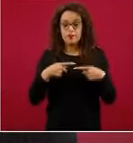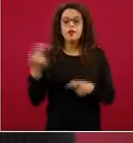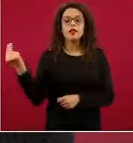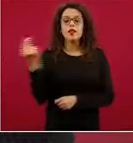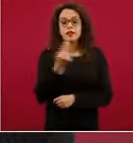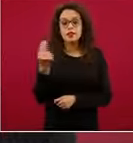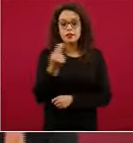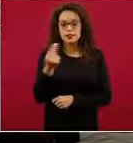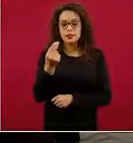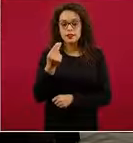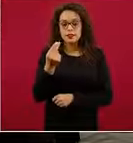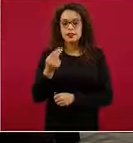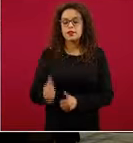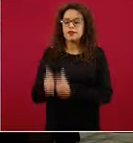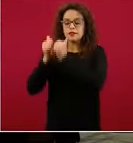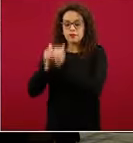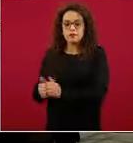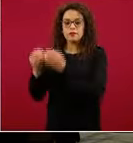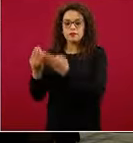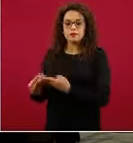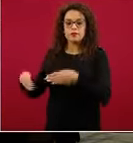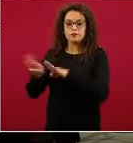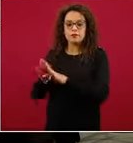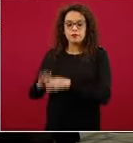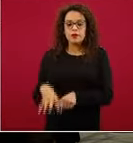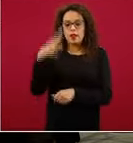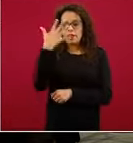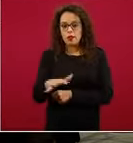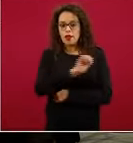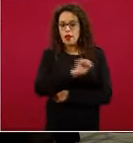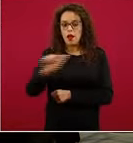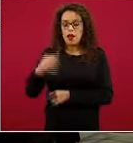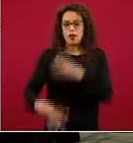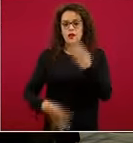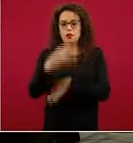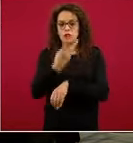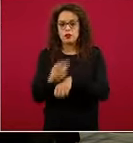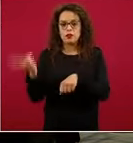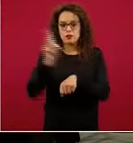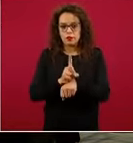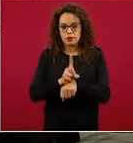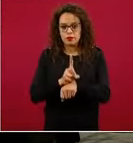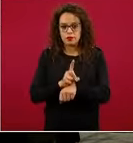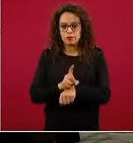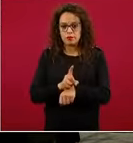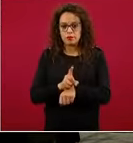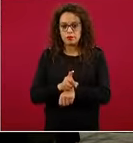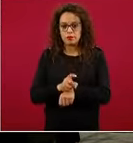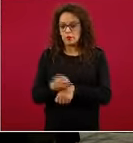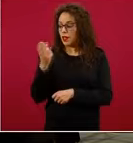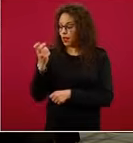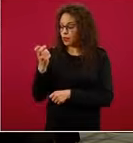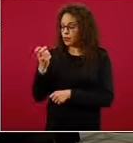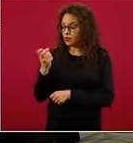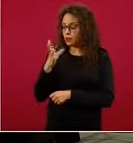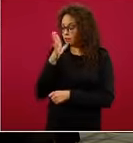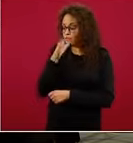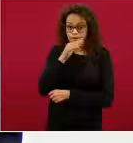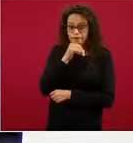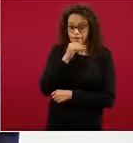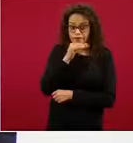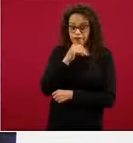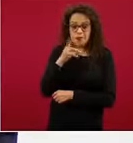aislamiento preventivo durante 10 a 14 días. Si no se logra, no tiene ninguna utilidad,